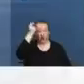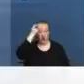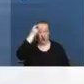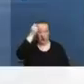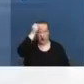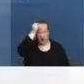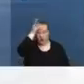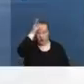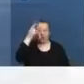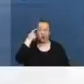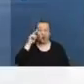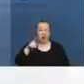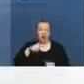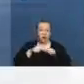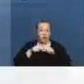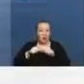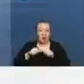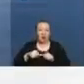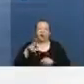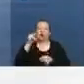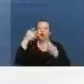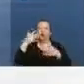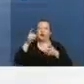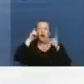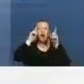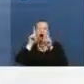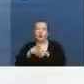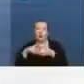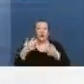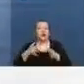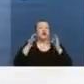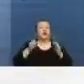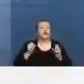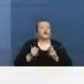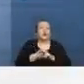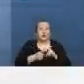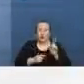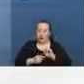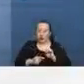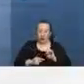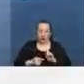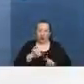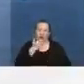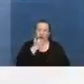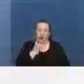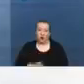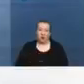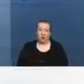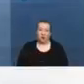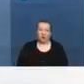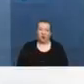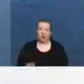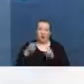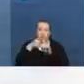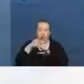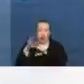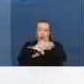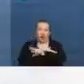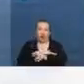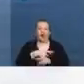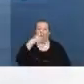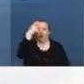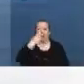para mantener eso no es casualidad no es pacto con la mafia y tonterías de los mediocres de siempre pero veamos primero cómo era la rehabilitación social